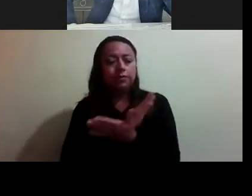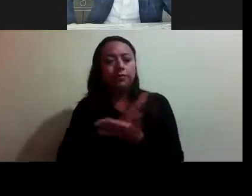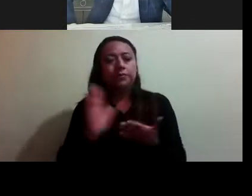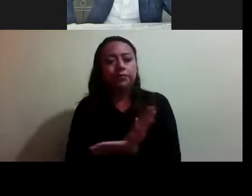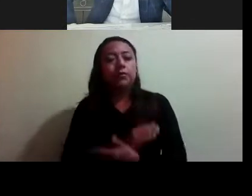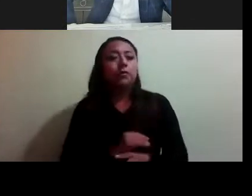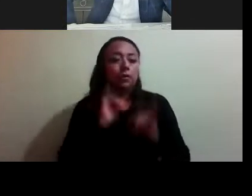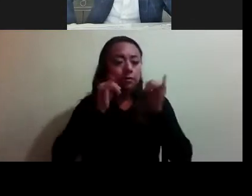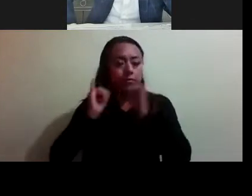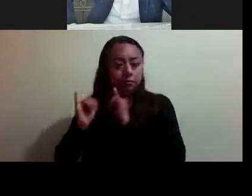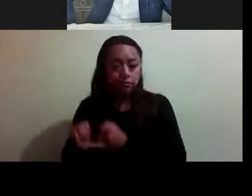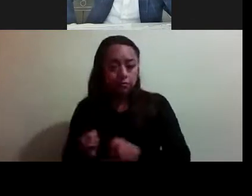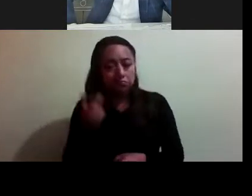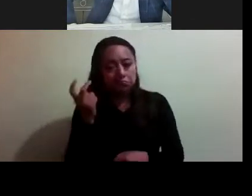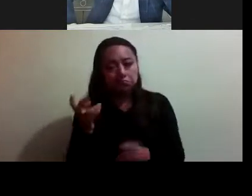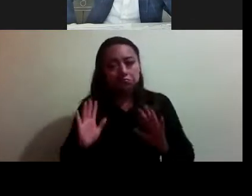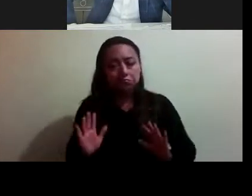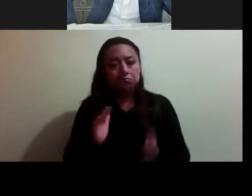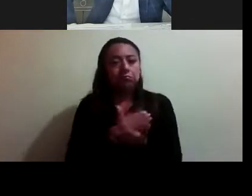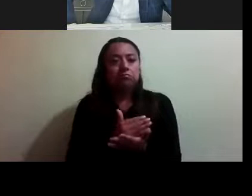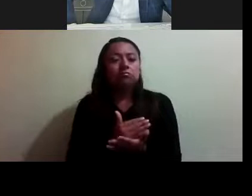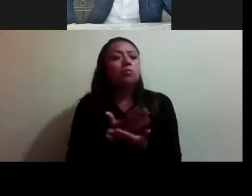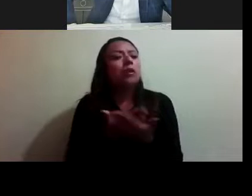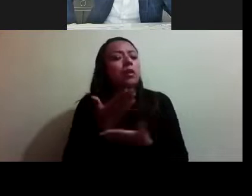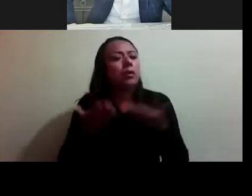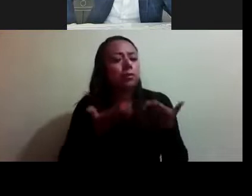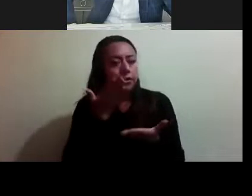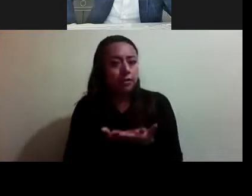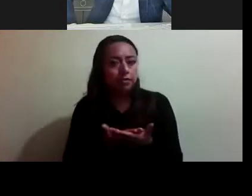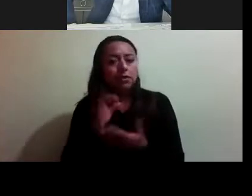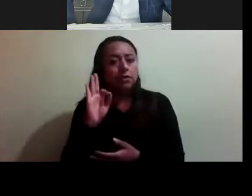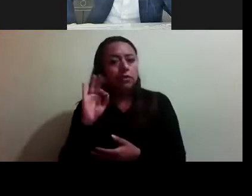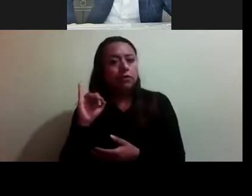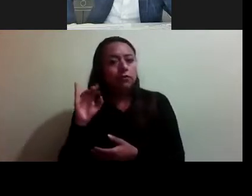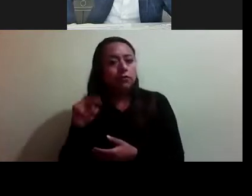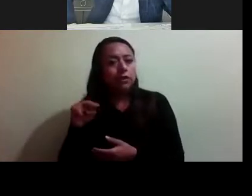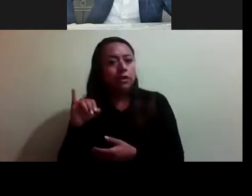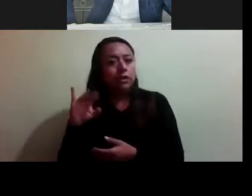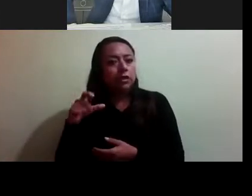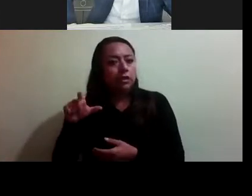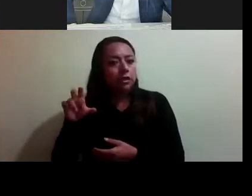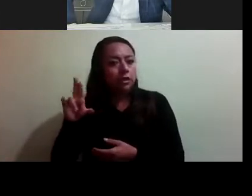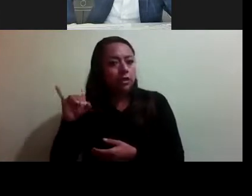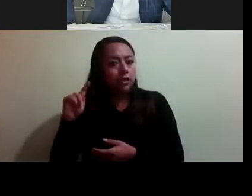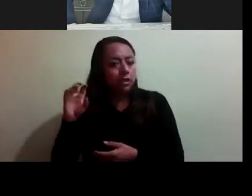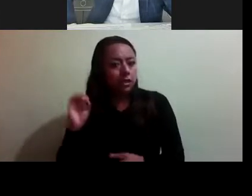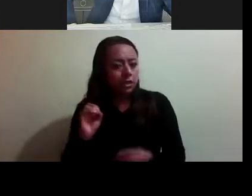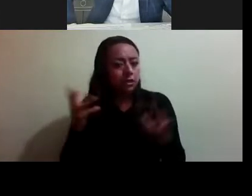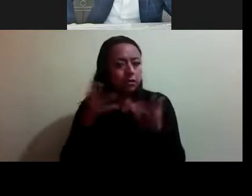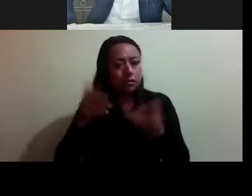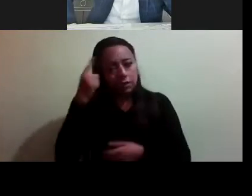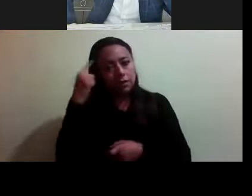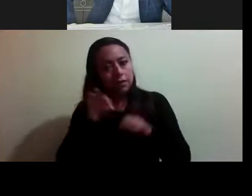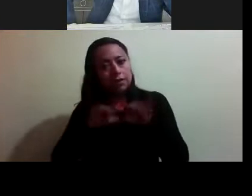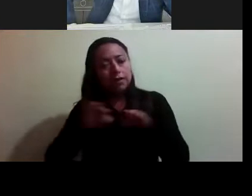esa salida. Pues, ¿qué planteamiento de finiquito vamos a hacer a los trabajadores? Y con eso creo que podríamos resolver algunas